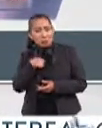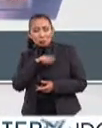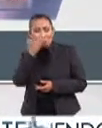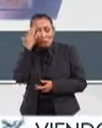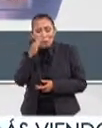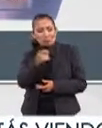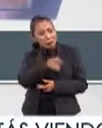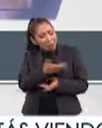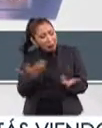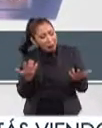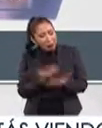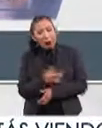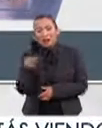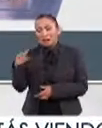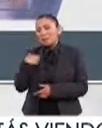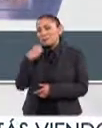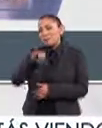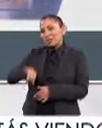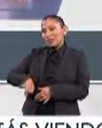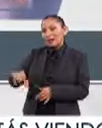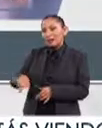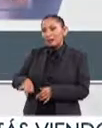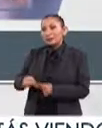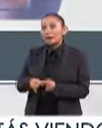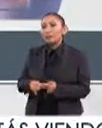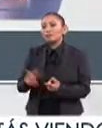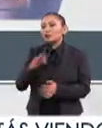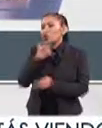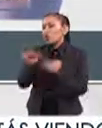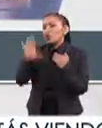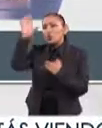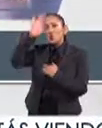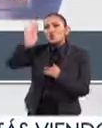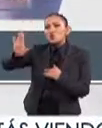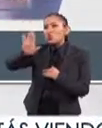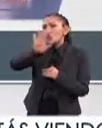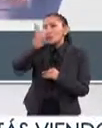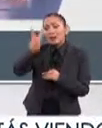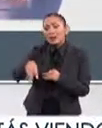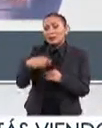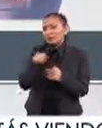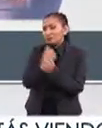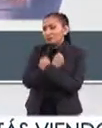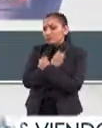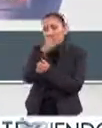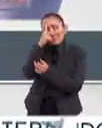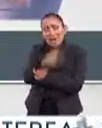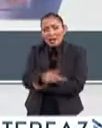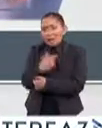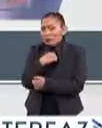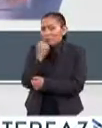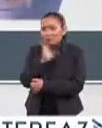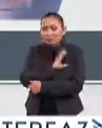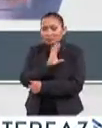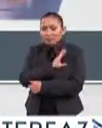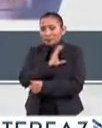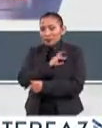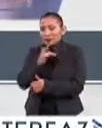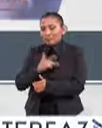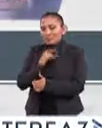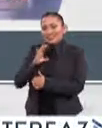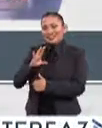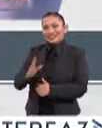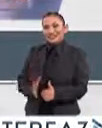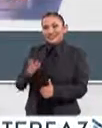ni conocíamos. Entonces, eso fue muy interesante. Todas las culturas en verdad nos aman, aman México y me sentí